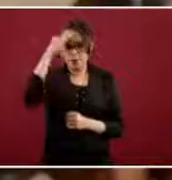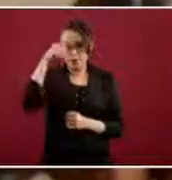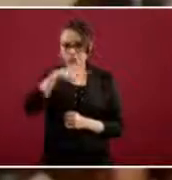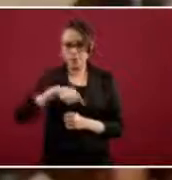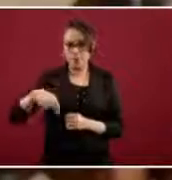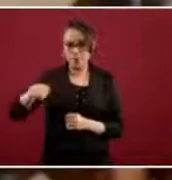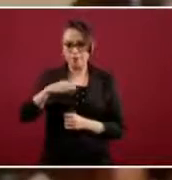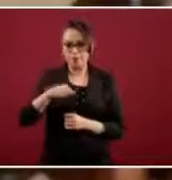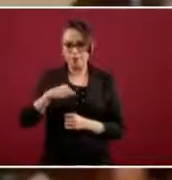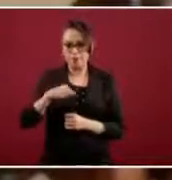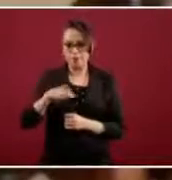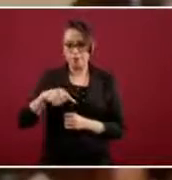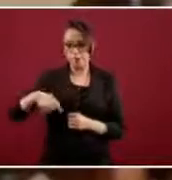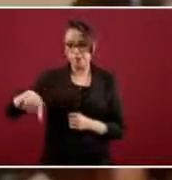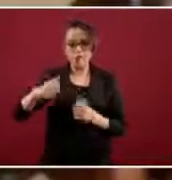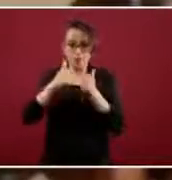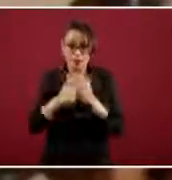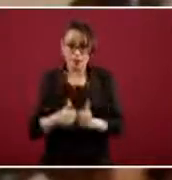no tenemos seguro.